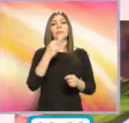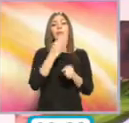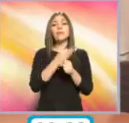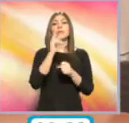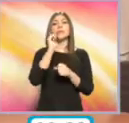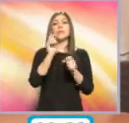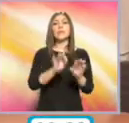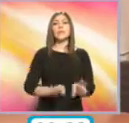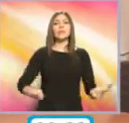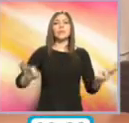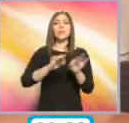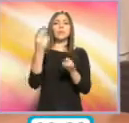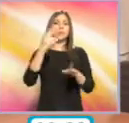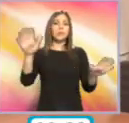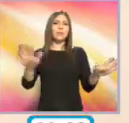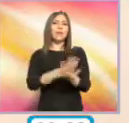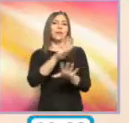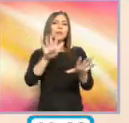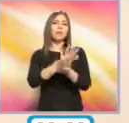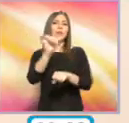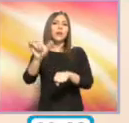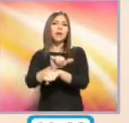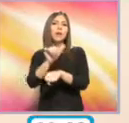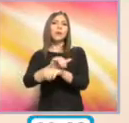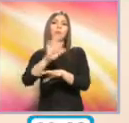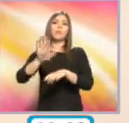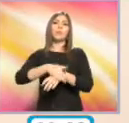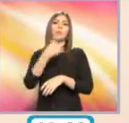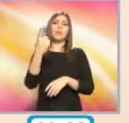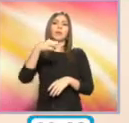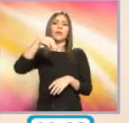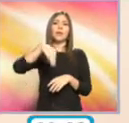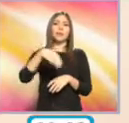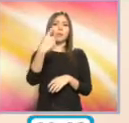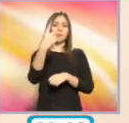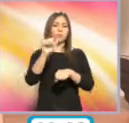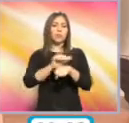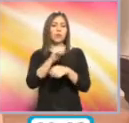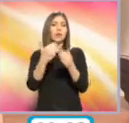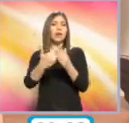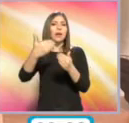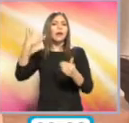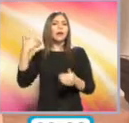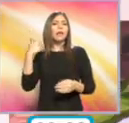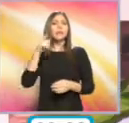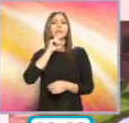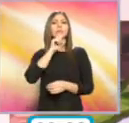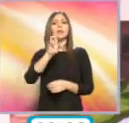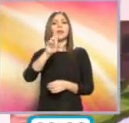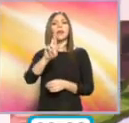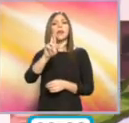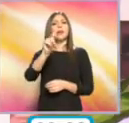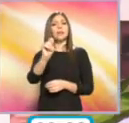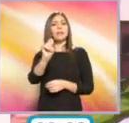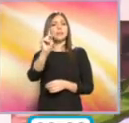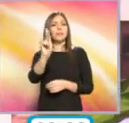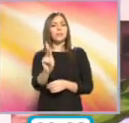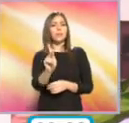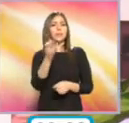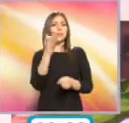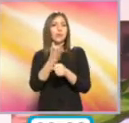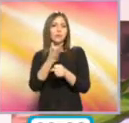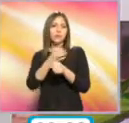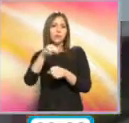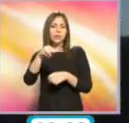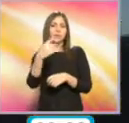renovación del parque vehicular. El Sistema de Movilidad 1 es lo que era antes RTP y bueno, es una